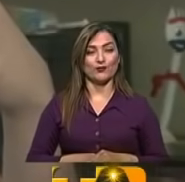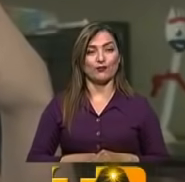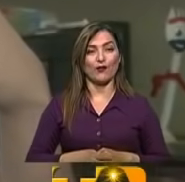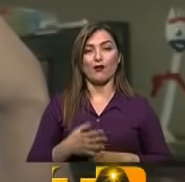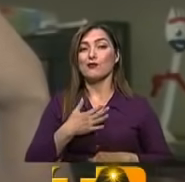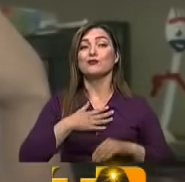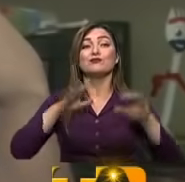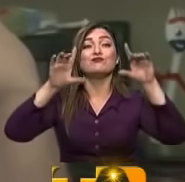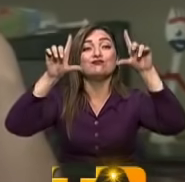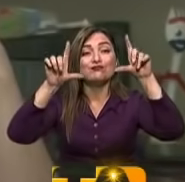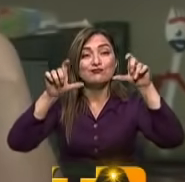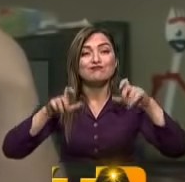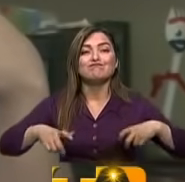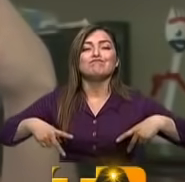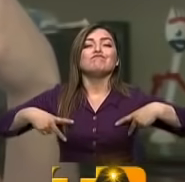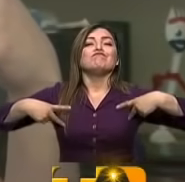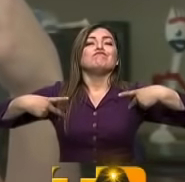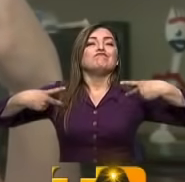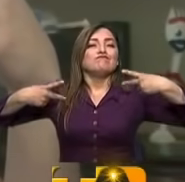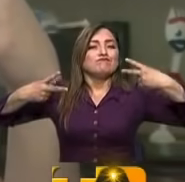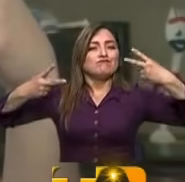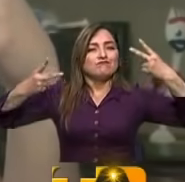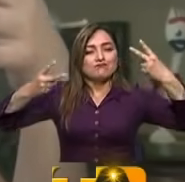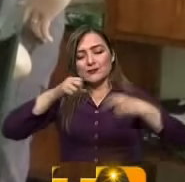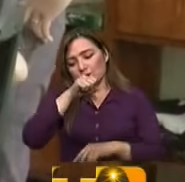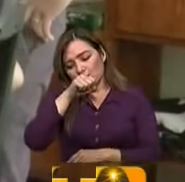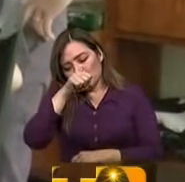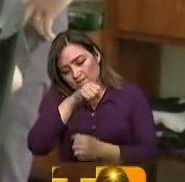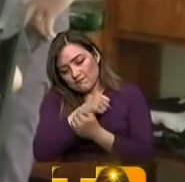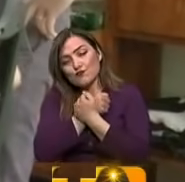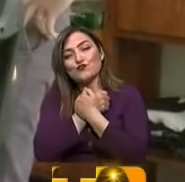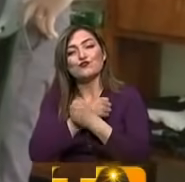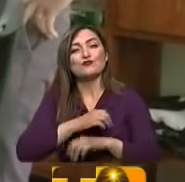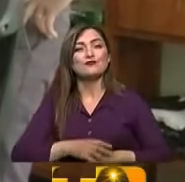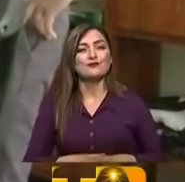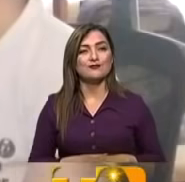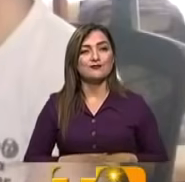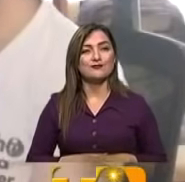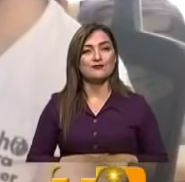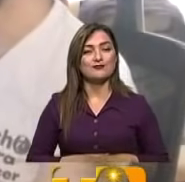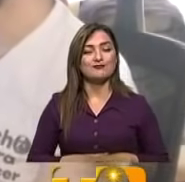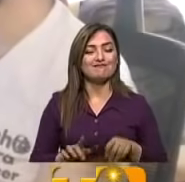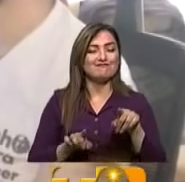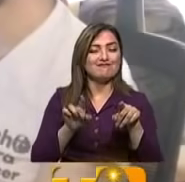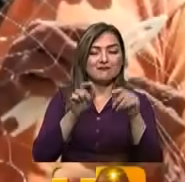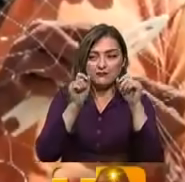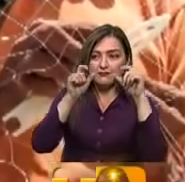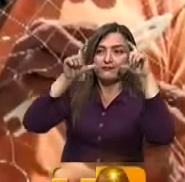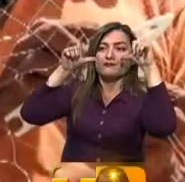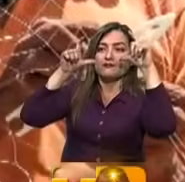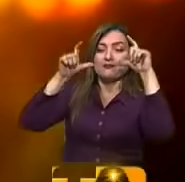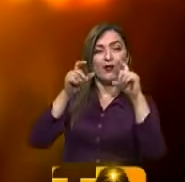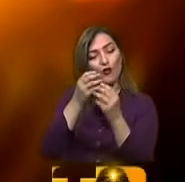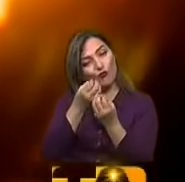fotografía es mi vida, es mi amor. Y otras veces es al revés. Abrir los ojos